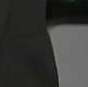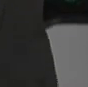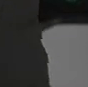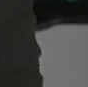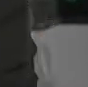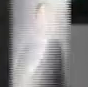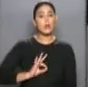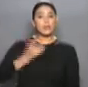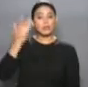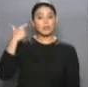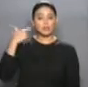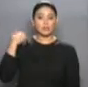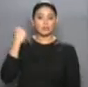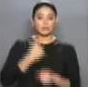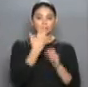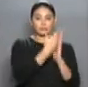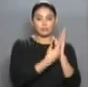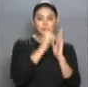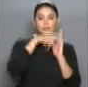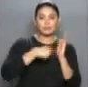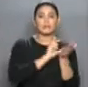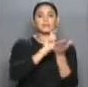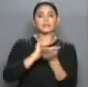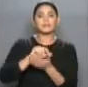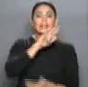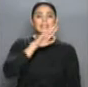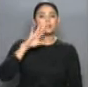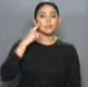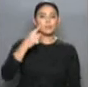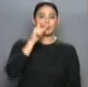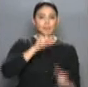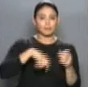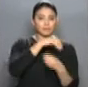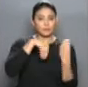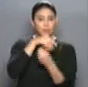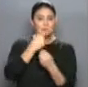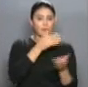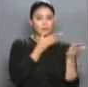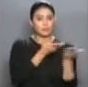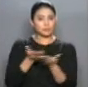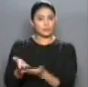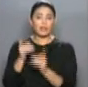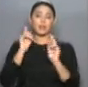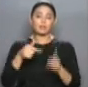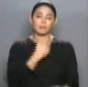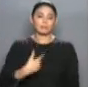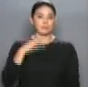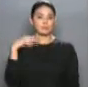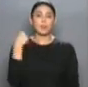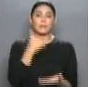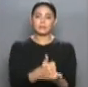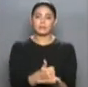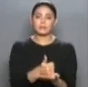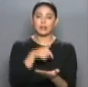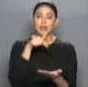Se cumplía un año del lanzamiento de créditos que beneficiaron a más de 35.000 familias, créditos hipotecarios. Allí estuvo presente, por supuesto, Cristina Fernández de